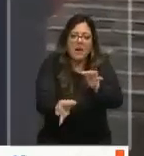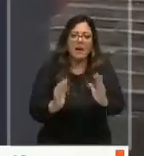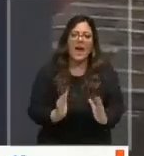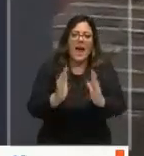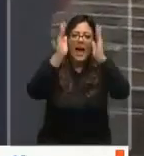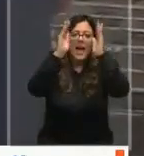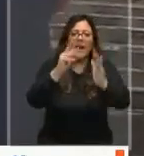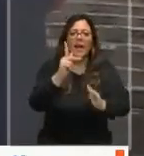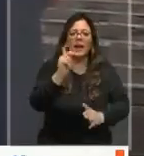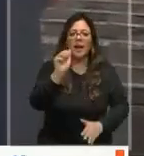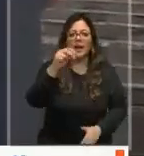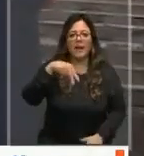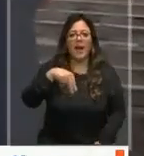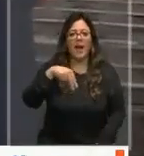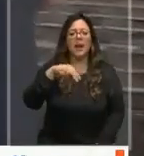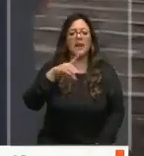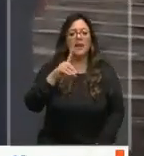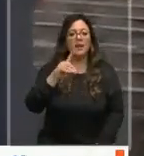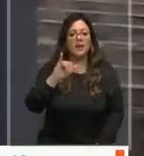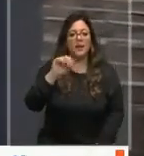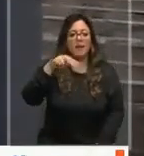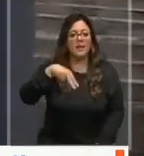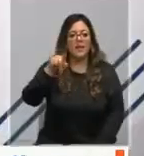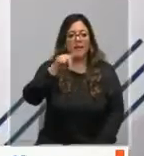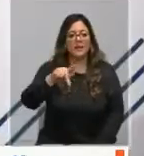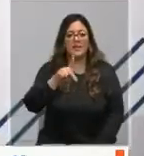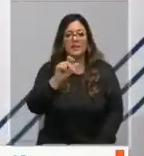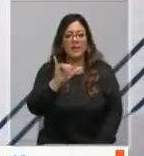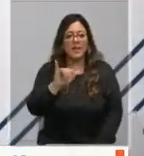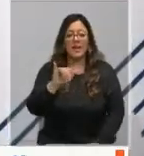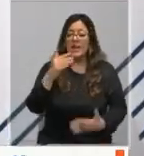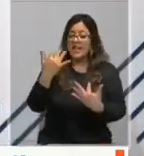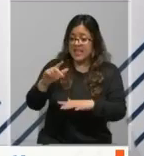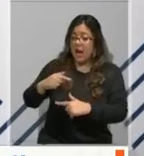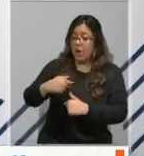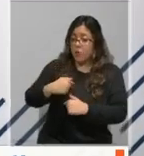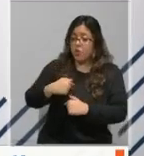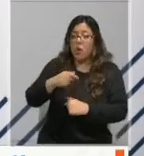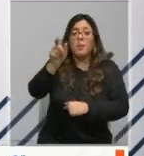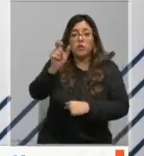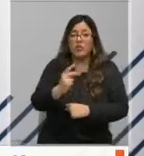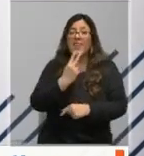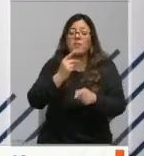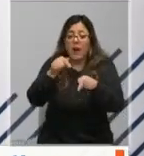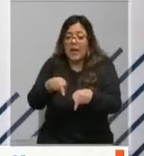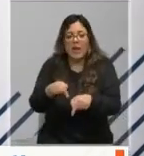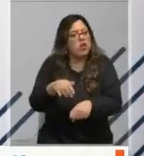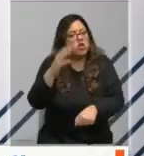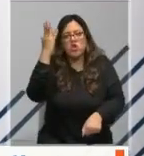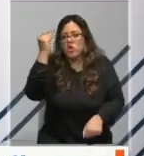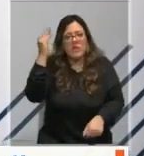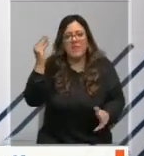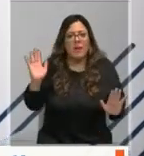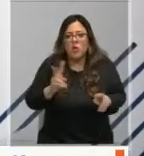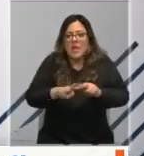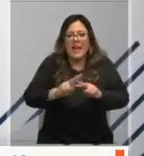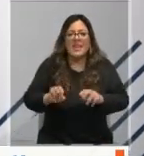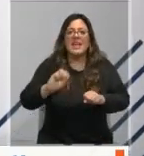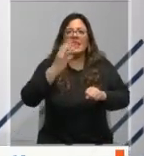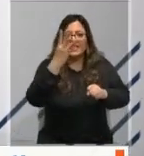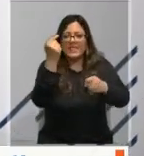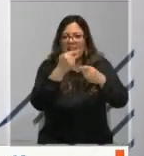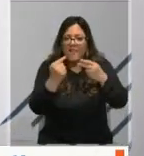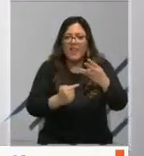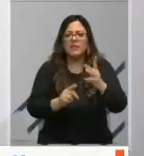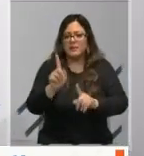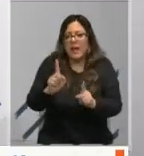edificio Kandinsky. Como vecino ya de verdad no sabemos qué esperar. Tercera vez que nos pasa algo en menos de